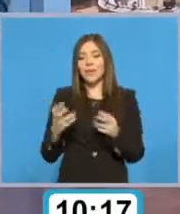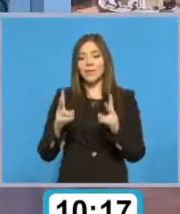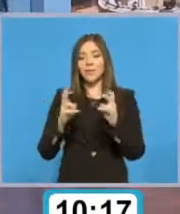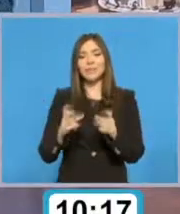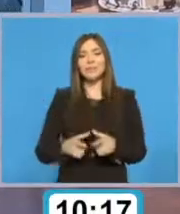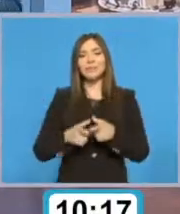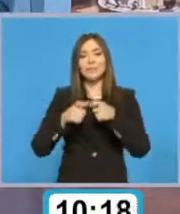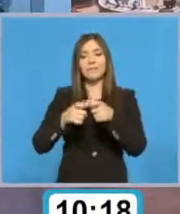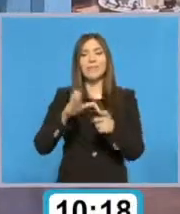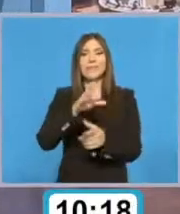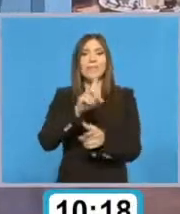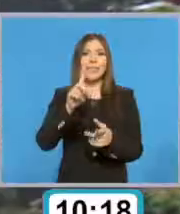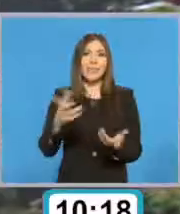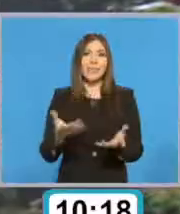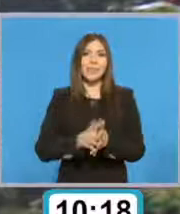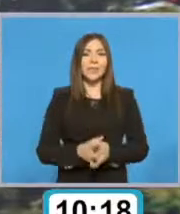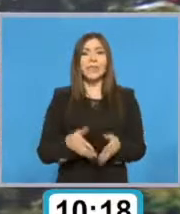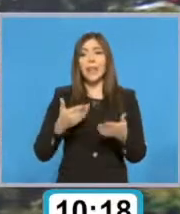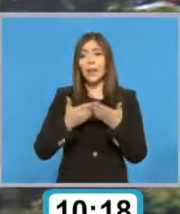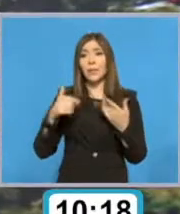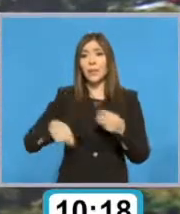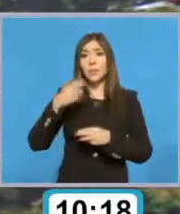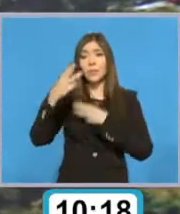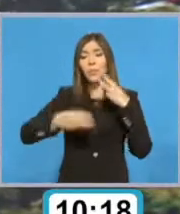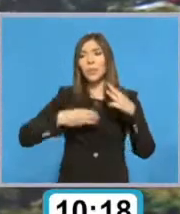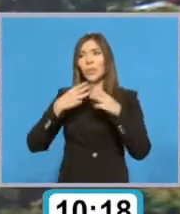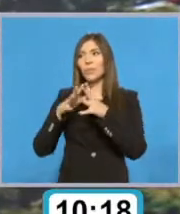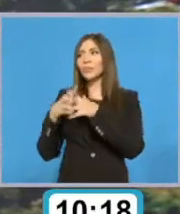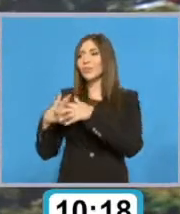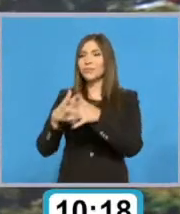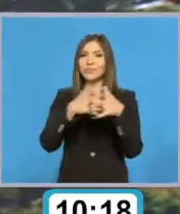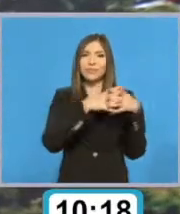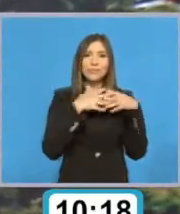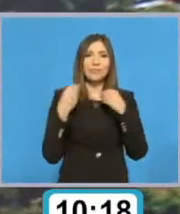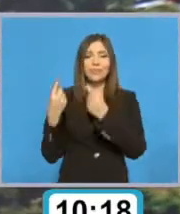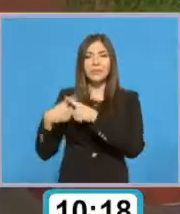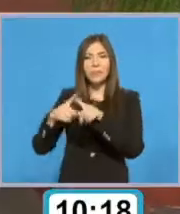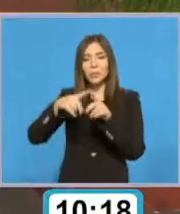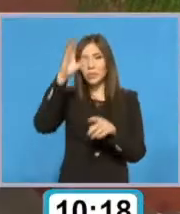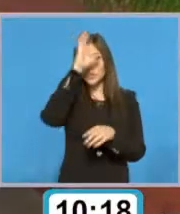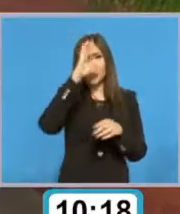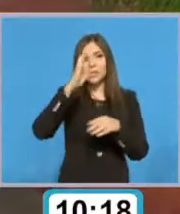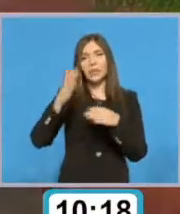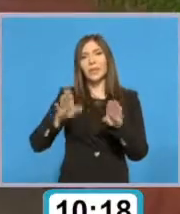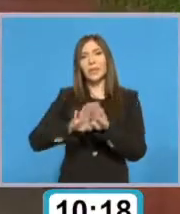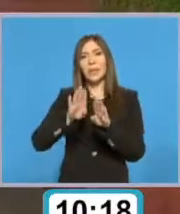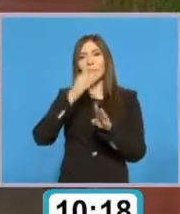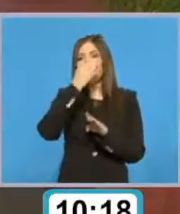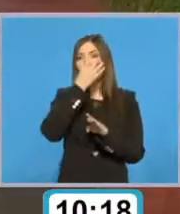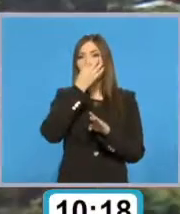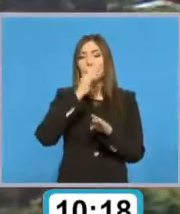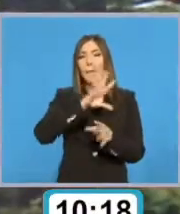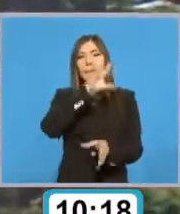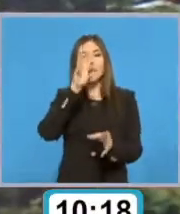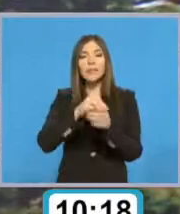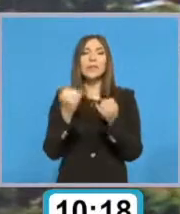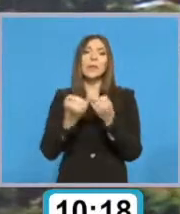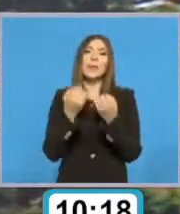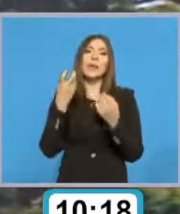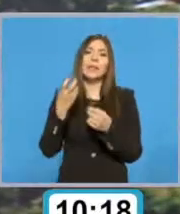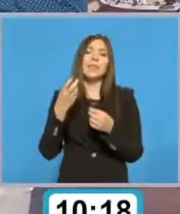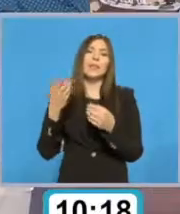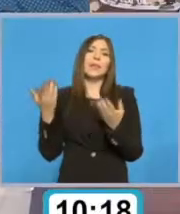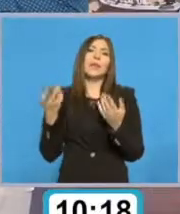en sí, este material como el mundo está discográfico. tan revuelto energéticamente, está bueno, digamos, que las culturas también se comuniquen a través de la música, más allá de las